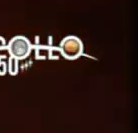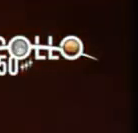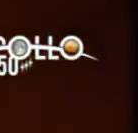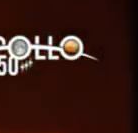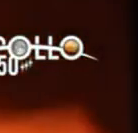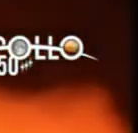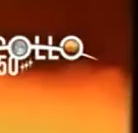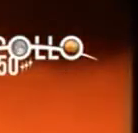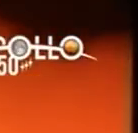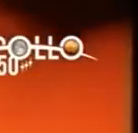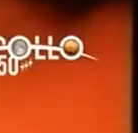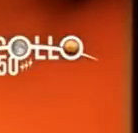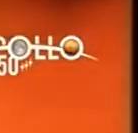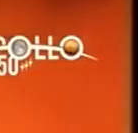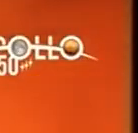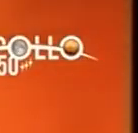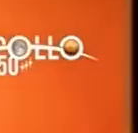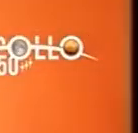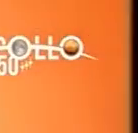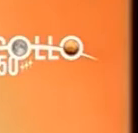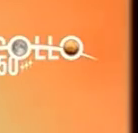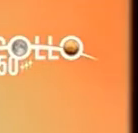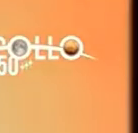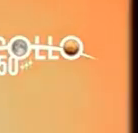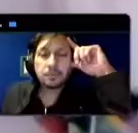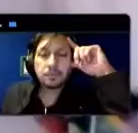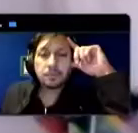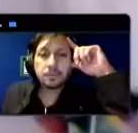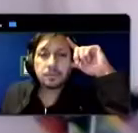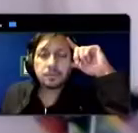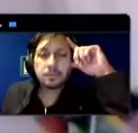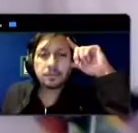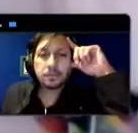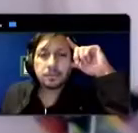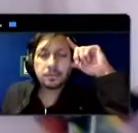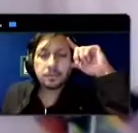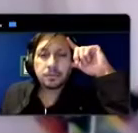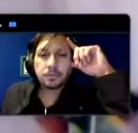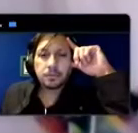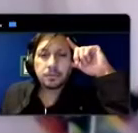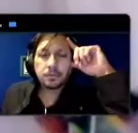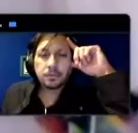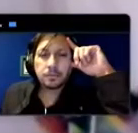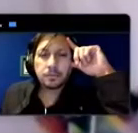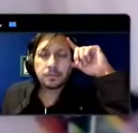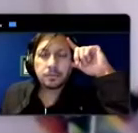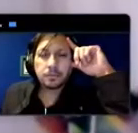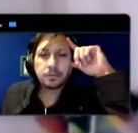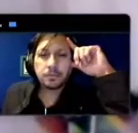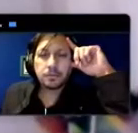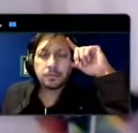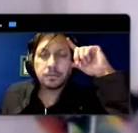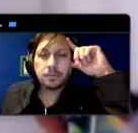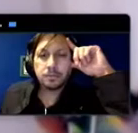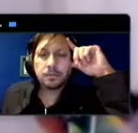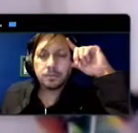a estos cohetes a la Luna, que son de los cohetes más grandes, mucho más grandes de lo que uno está acostumbrado para poner cosas